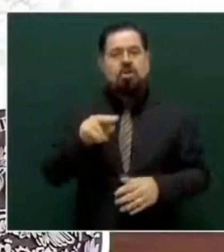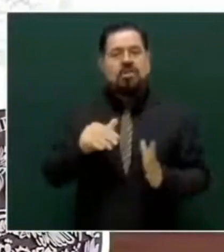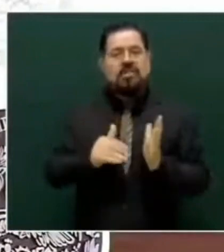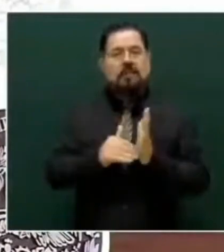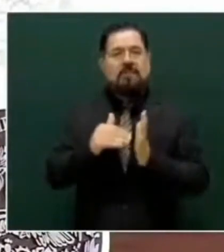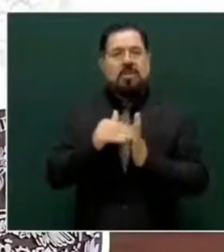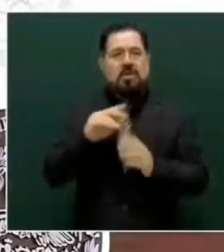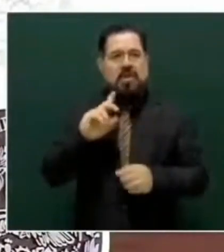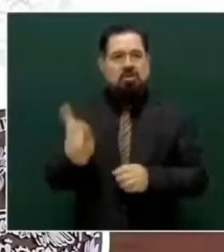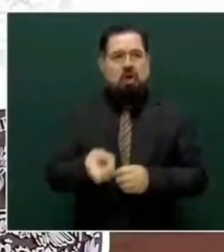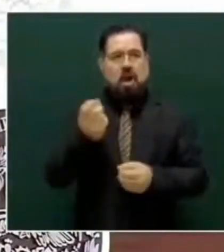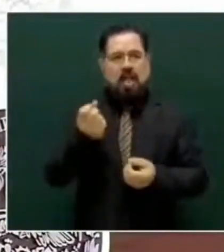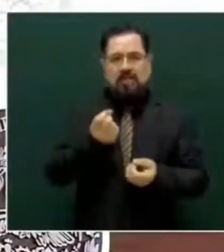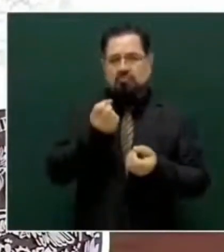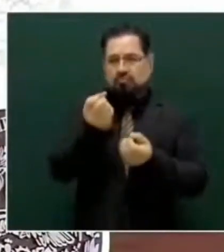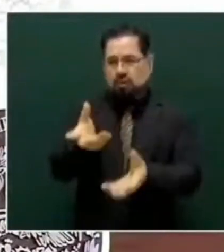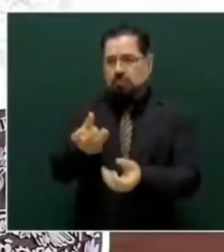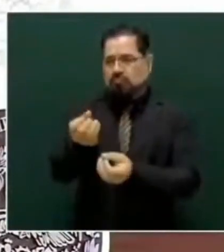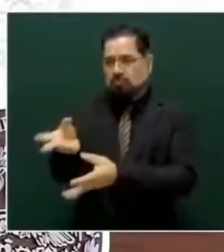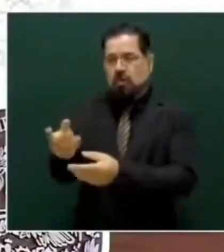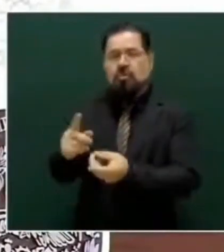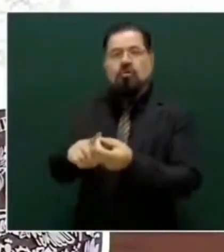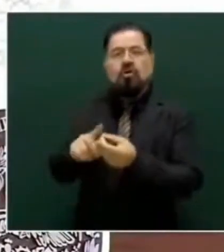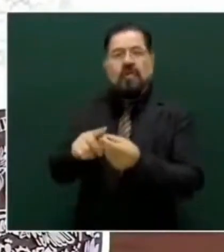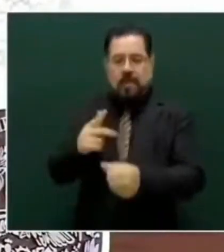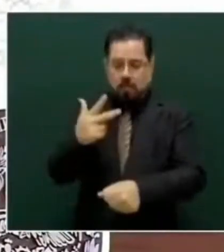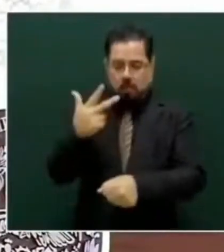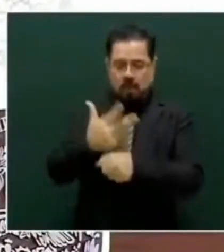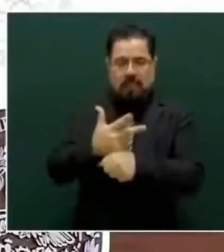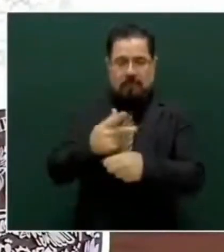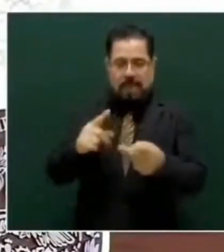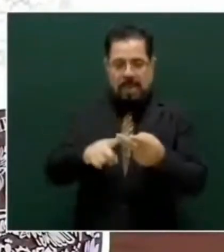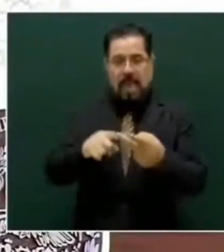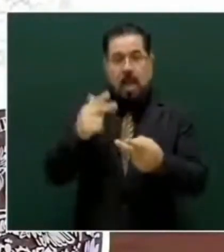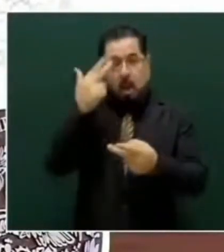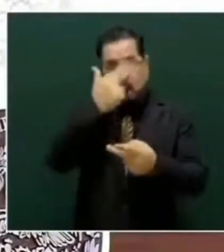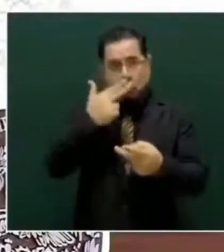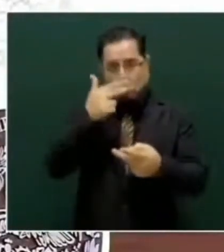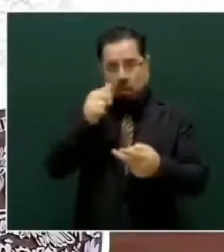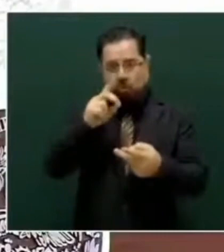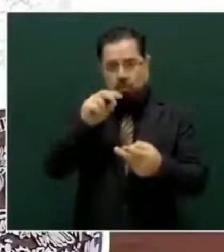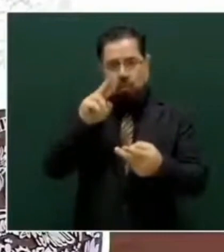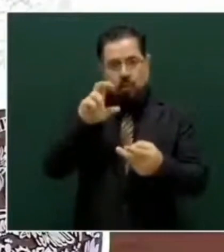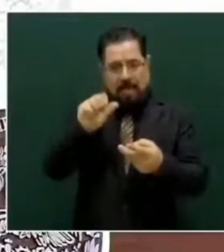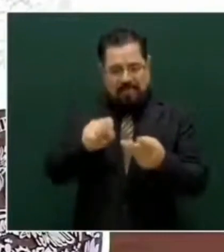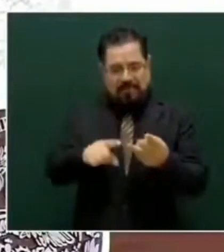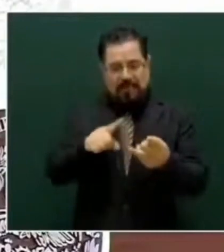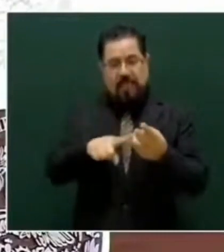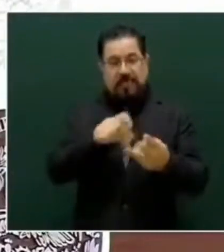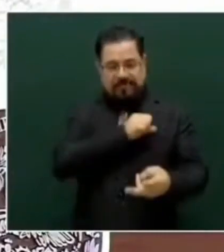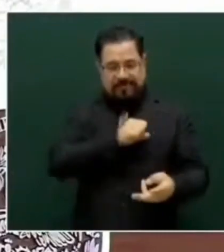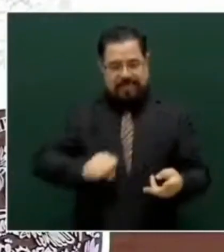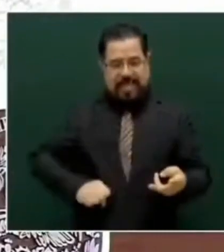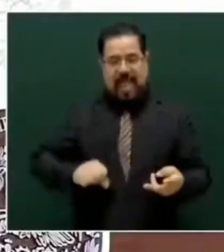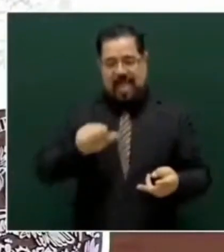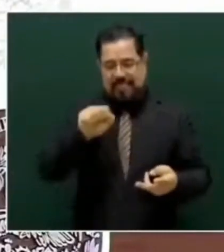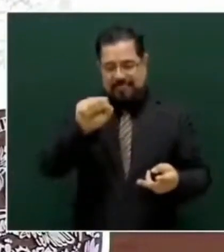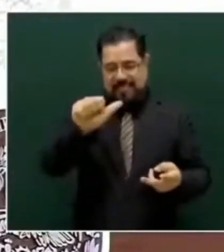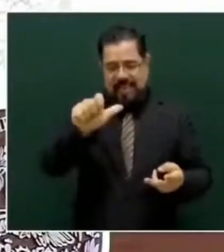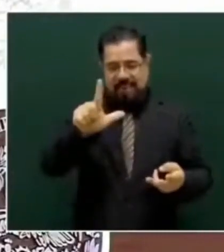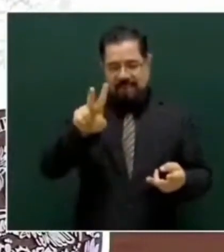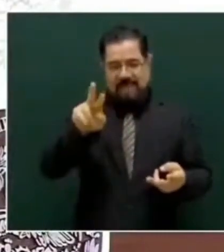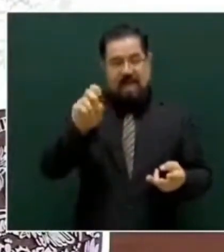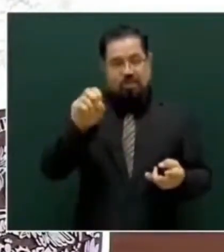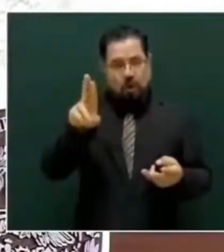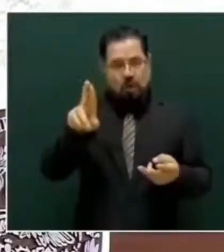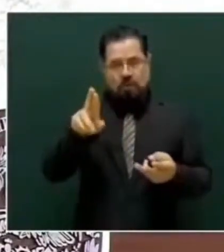dólares en Guatemala, en Honduras, en El Salvador, y sí se ha logrado detener, francamente,